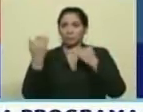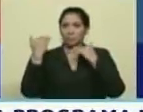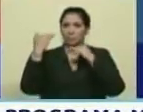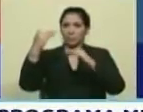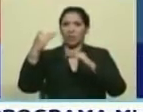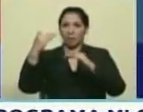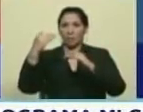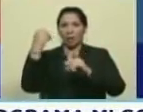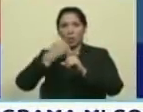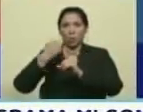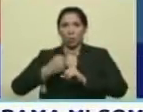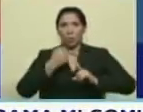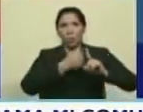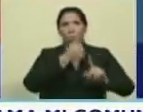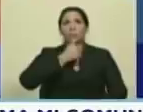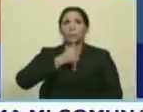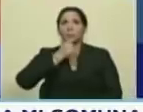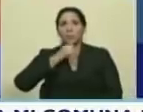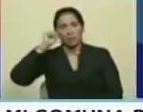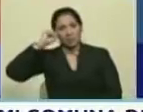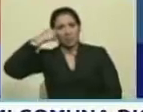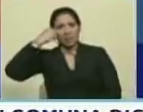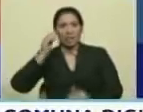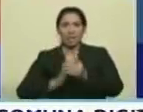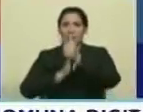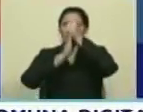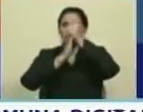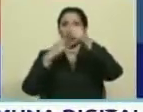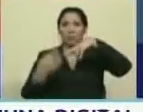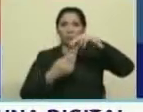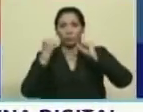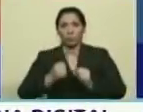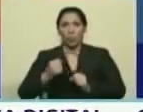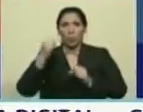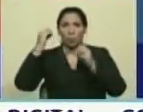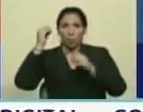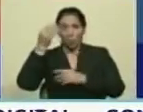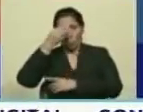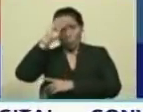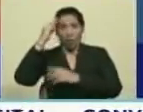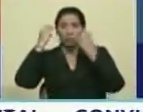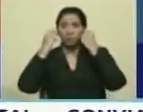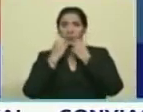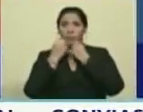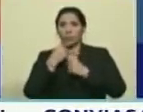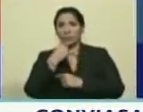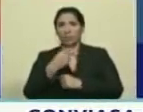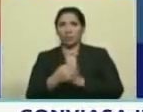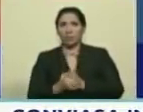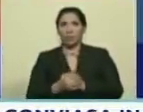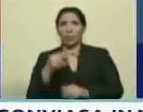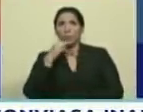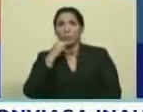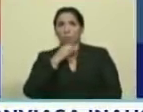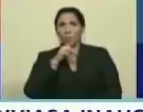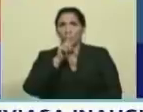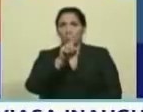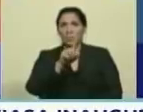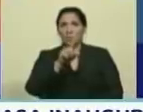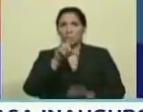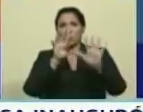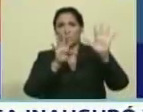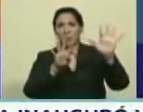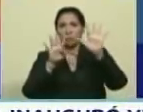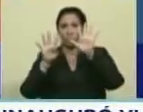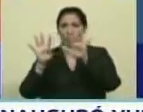resistencia recordar lo que el líder de la Revolución Cubana, Fidel Castro, dijo en Cartagena de Indias en octubre de